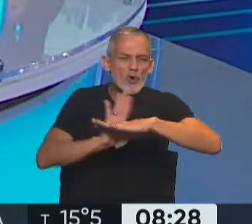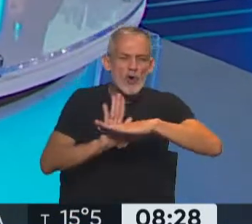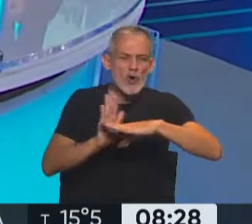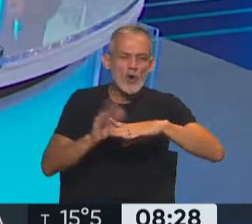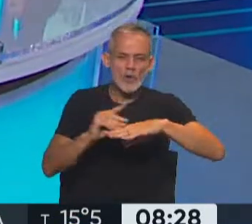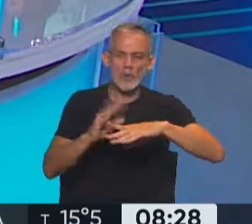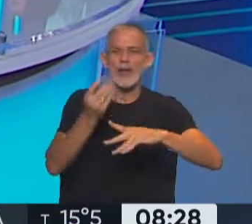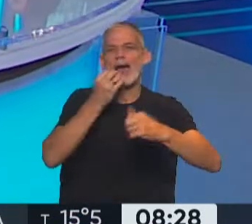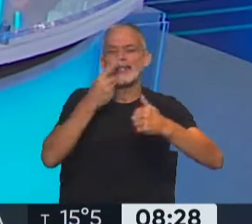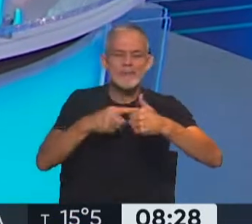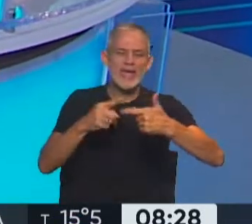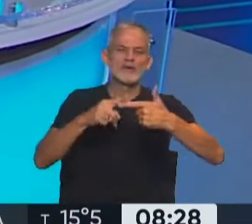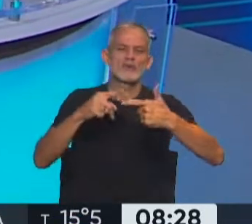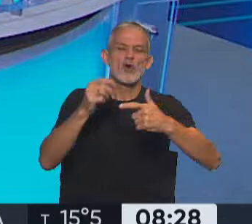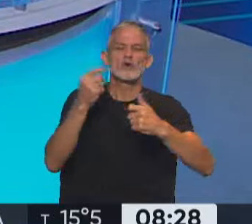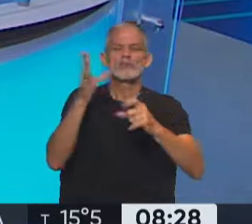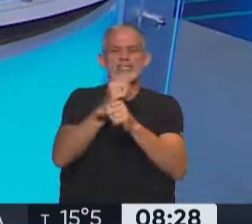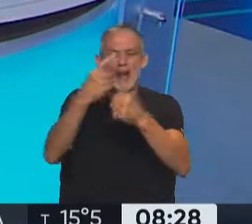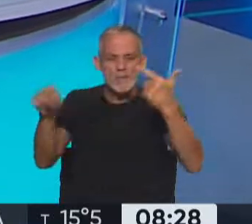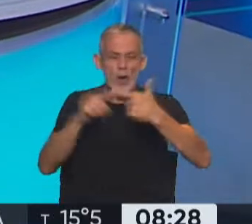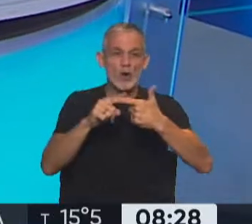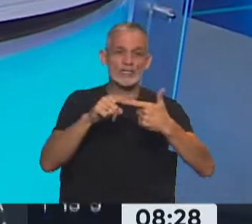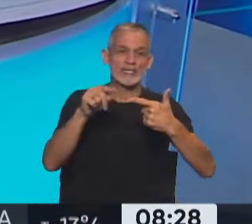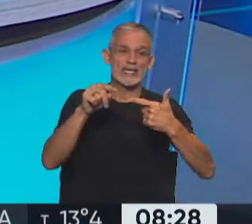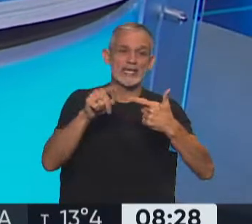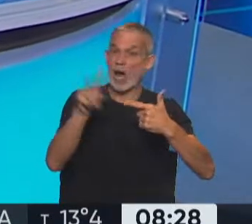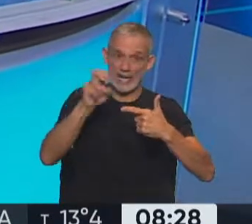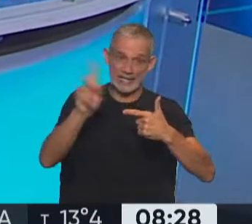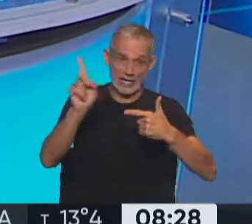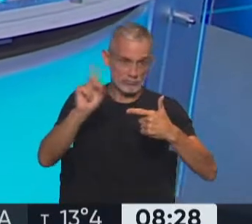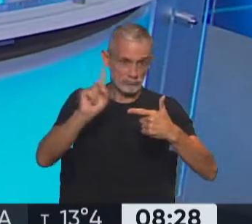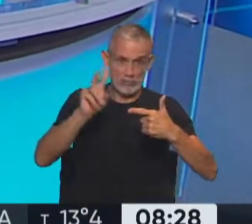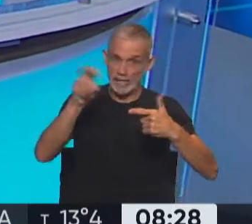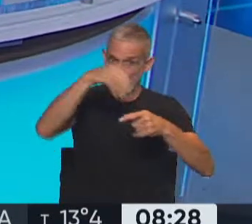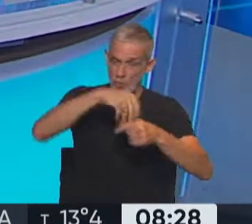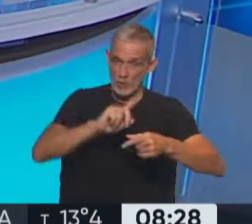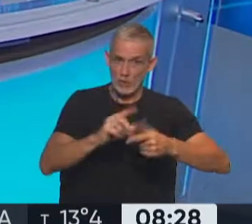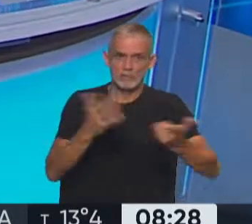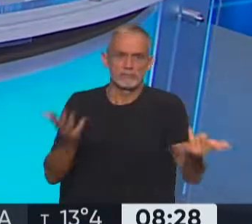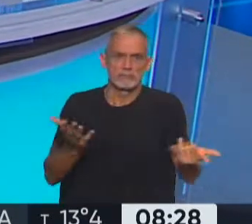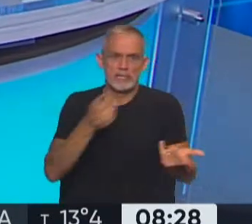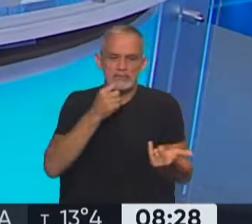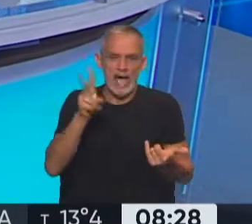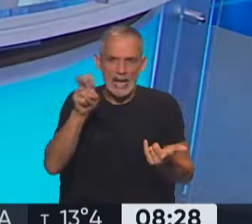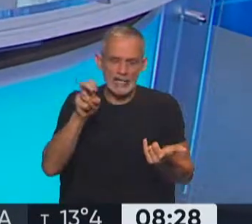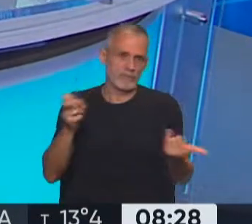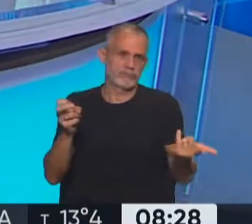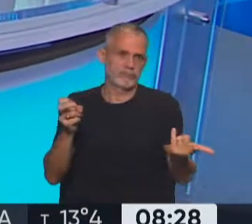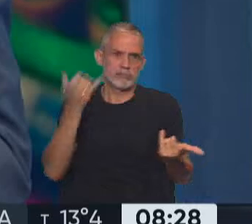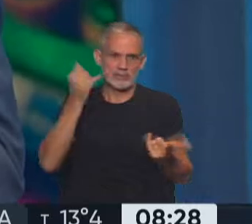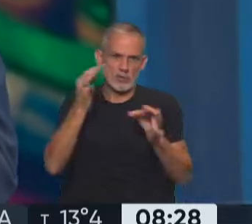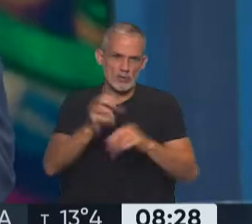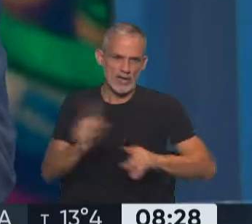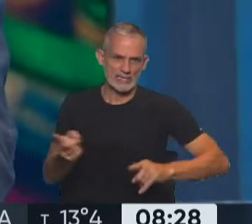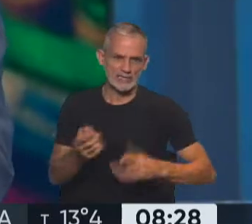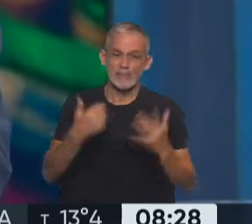es alimentos, transporte... Alquiler. No, alquiler no está contemplado. O sea que tenés que, si alquilás, que